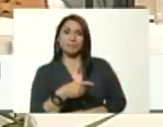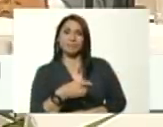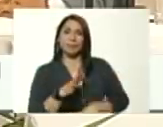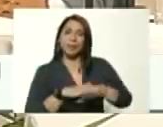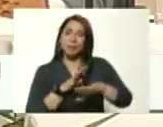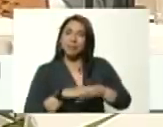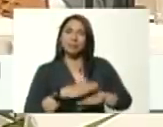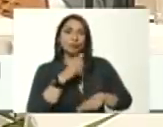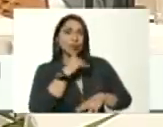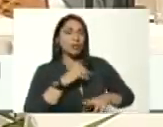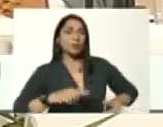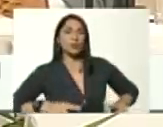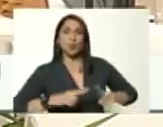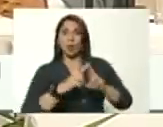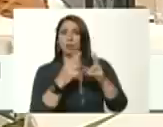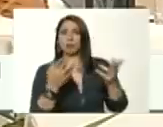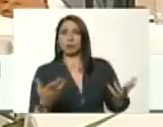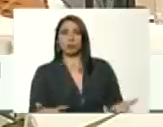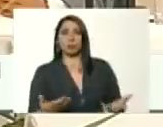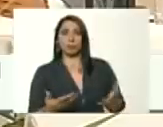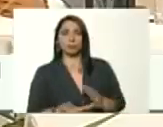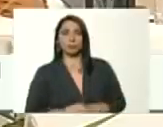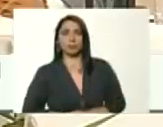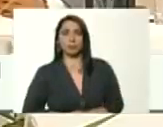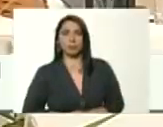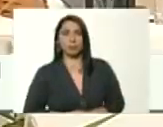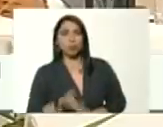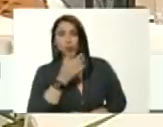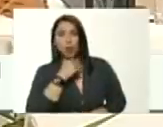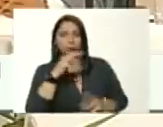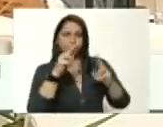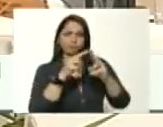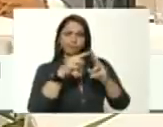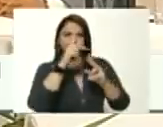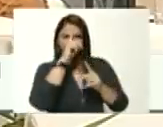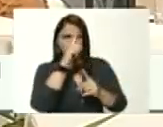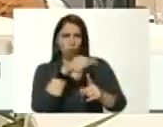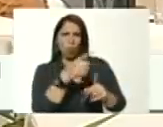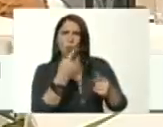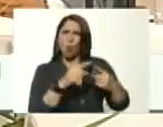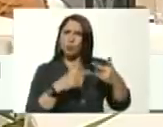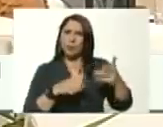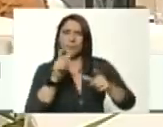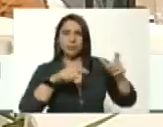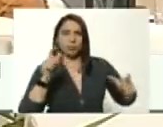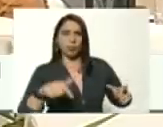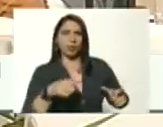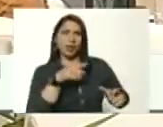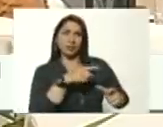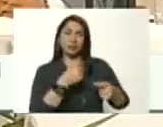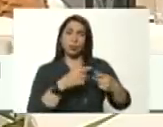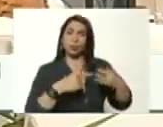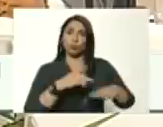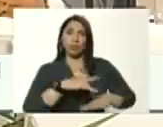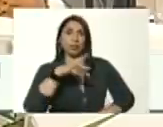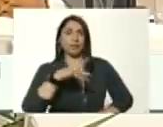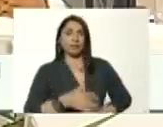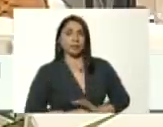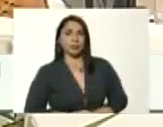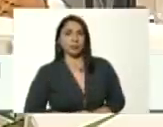desencuentro no reconocimiento es una de las cosas graves que nos ha